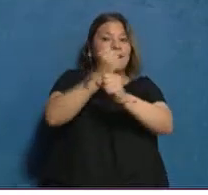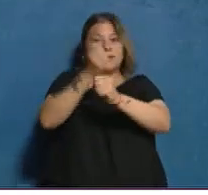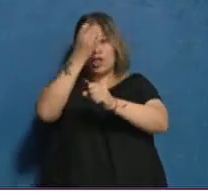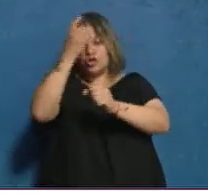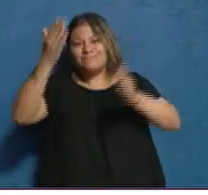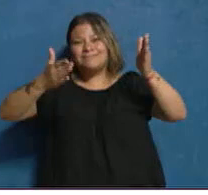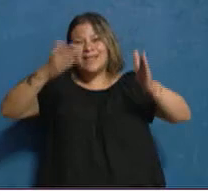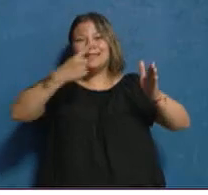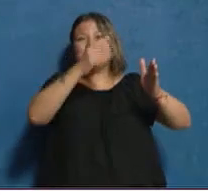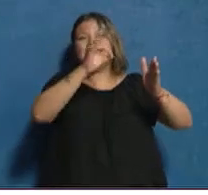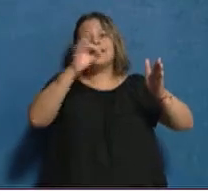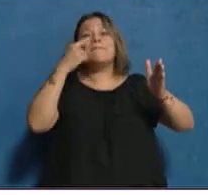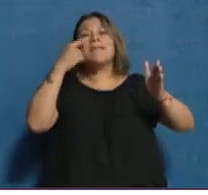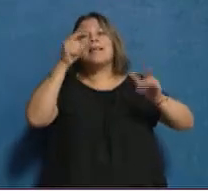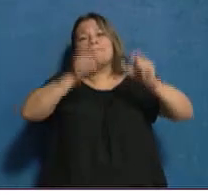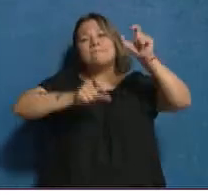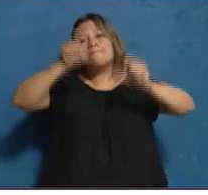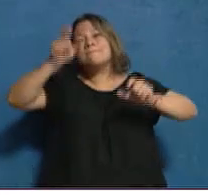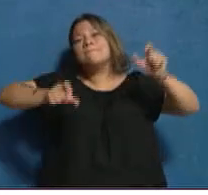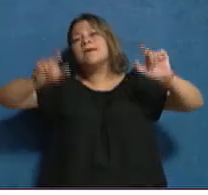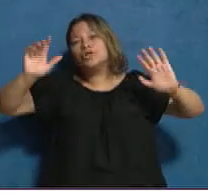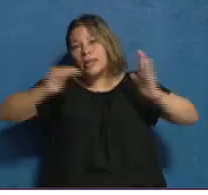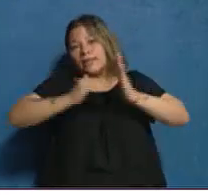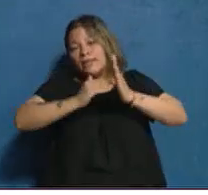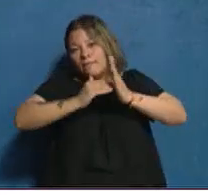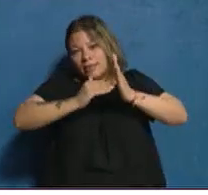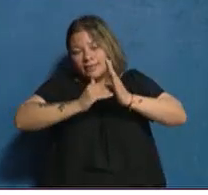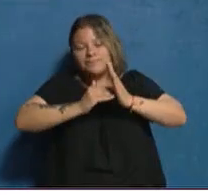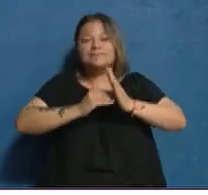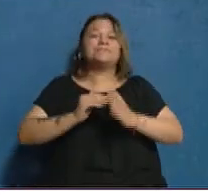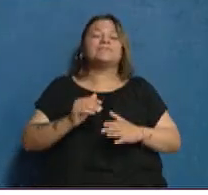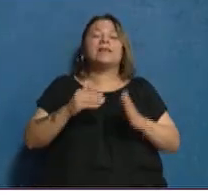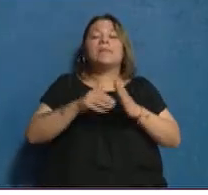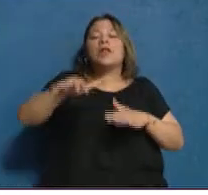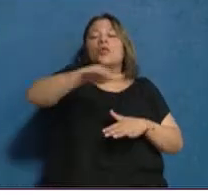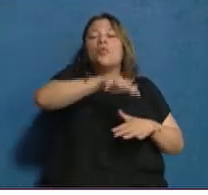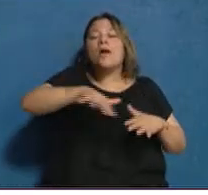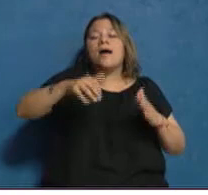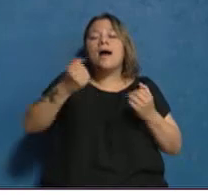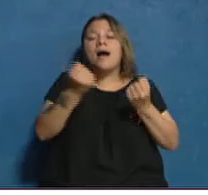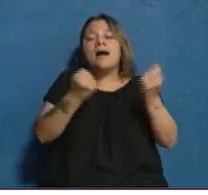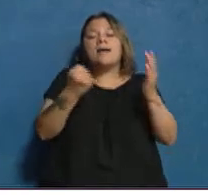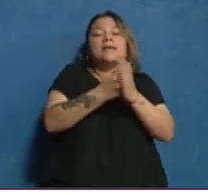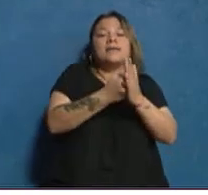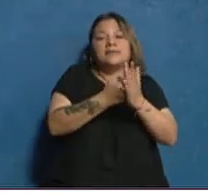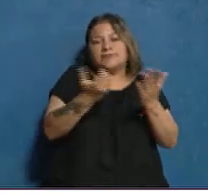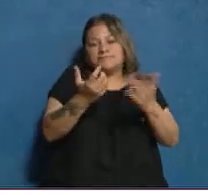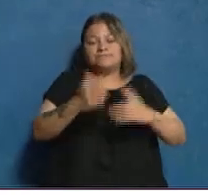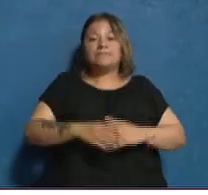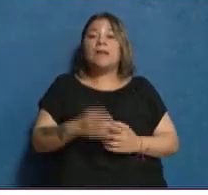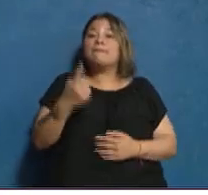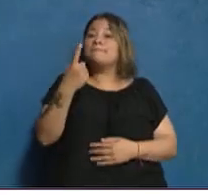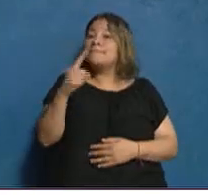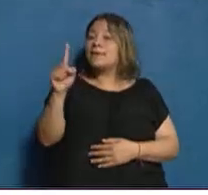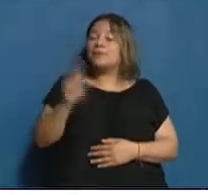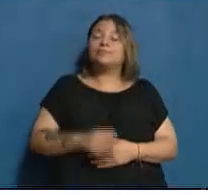100.000 habitantes, según se tome este dato en el lugar del siniestro o luego. Pero lo